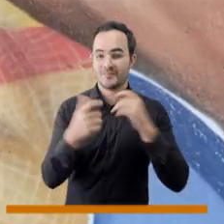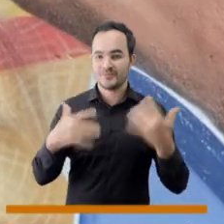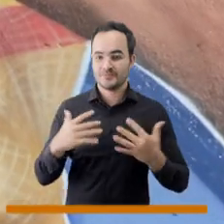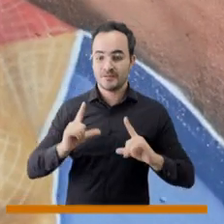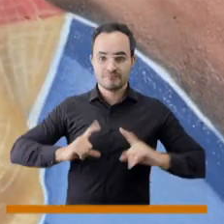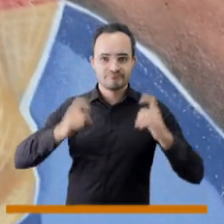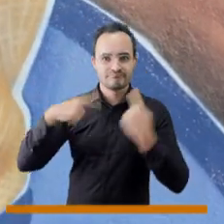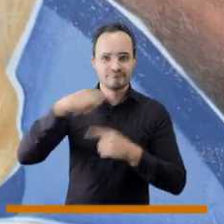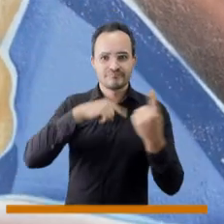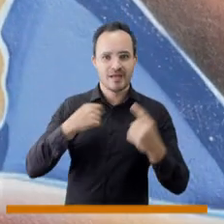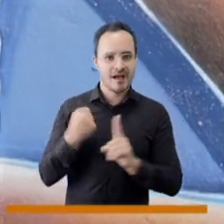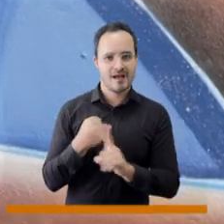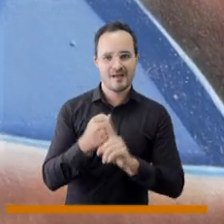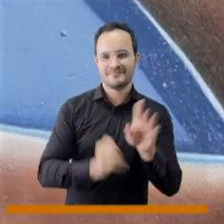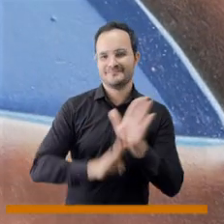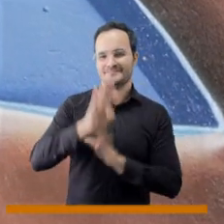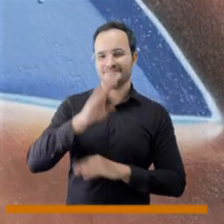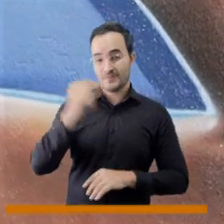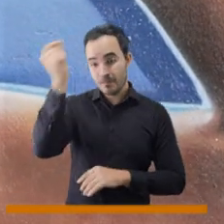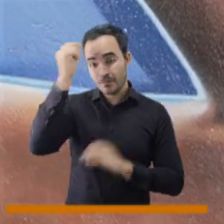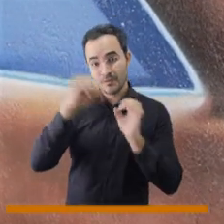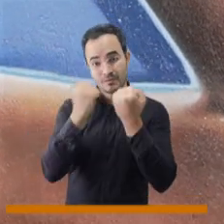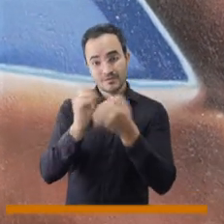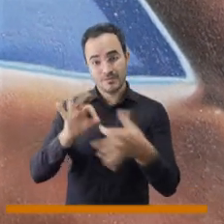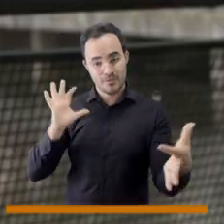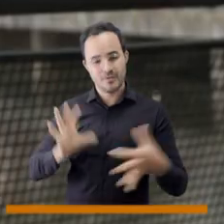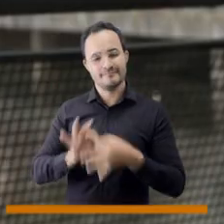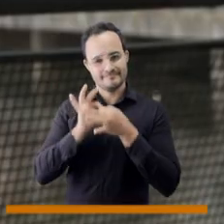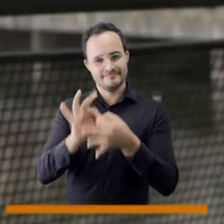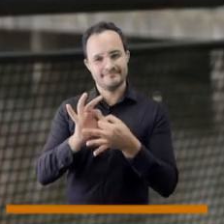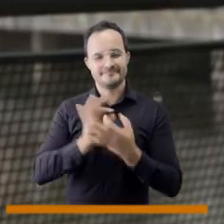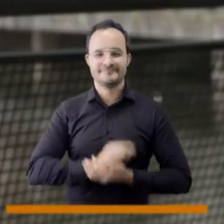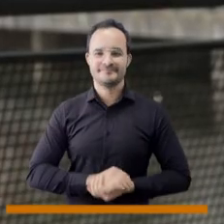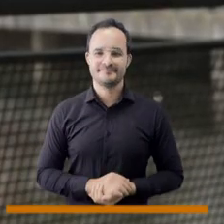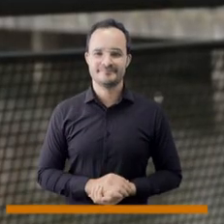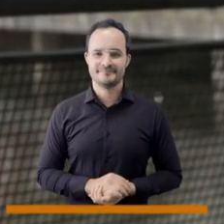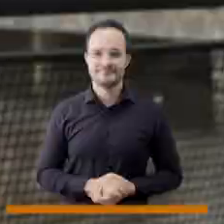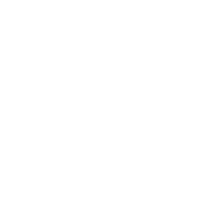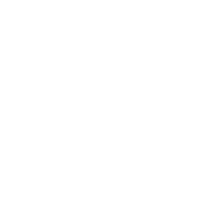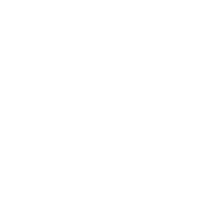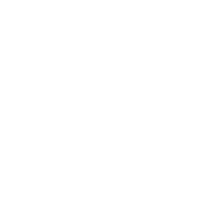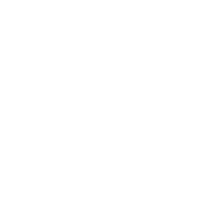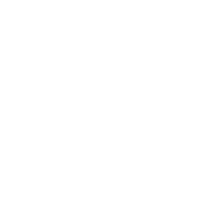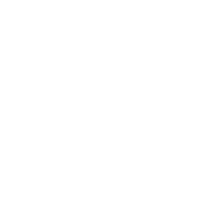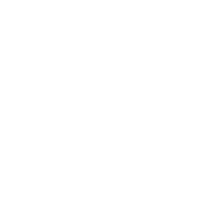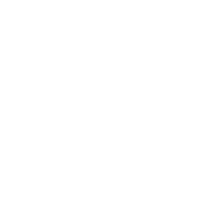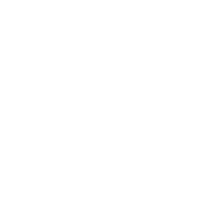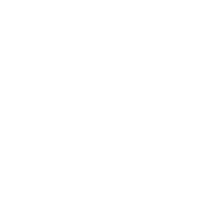sector y el turismo como un gran impulsador del progreso. Porque el consejo somos tú y yo.